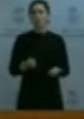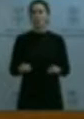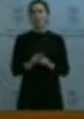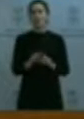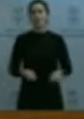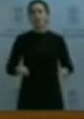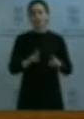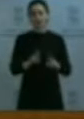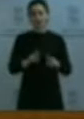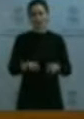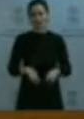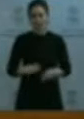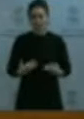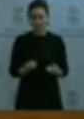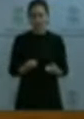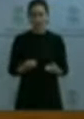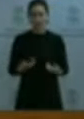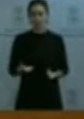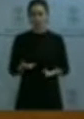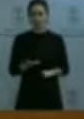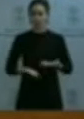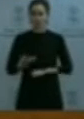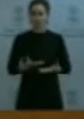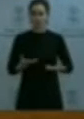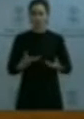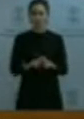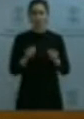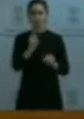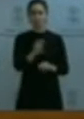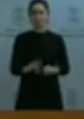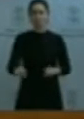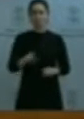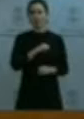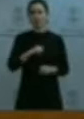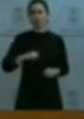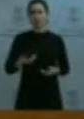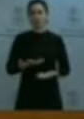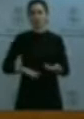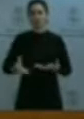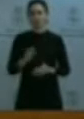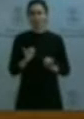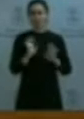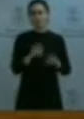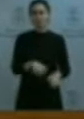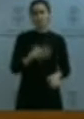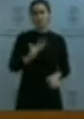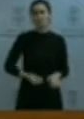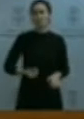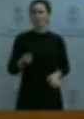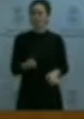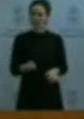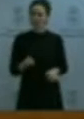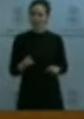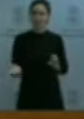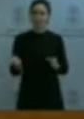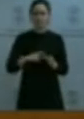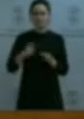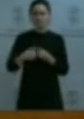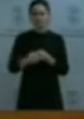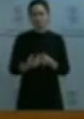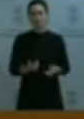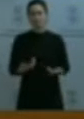entre varias comunidades, ya no solo la castellano-leonesa y Murcia, sino también otras comunidades, habían